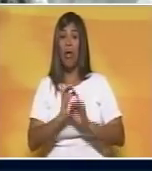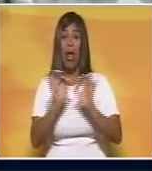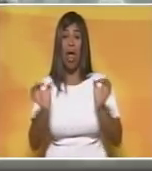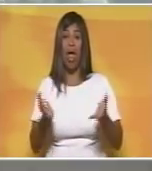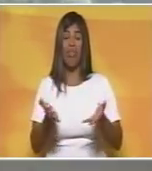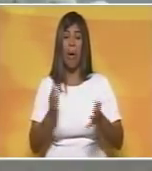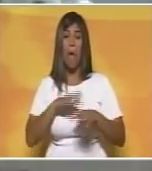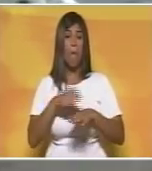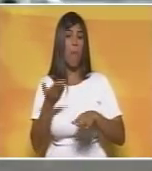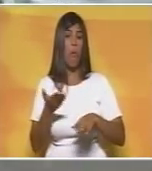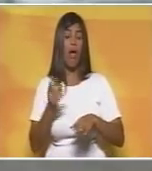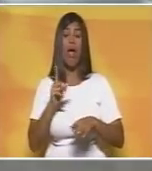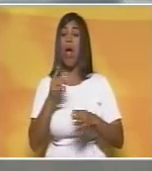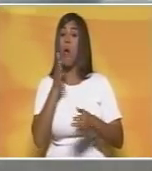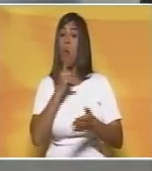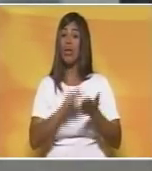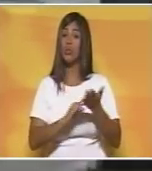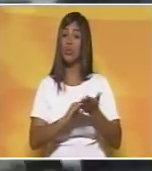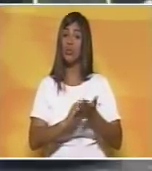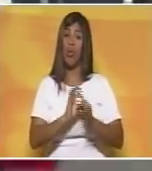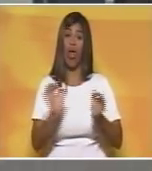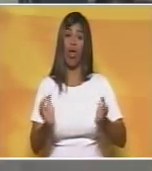respecto y tampoco una solución.